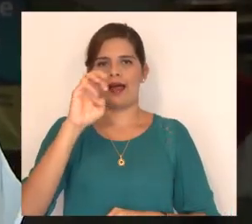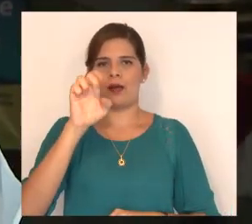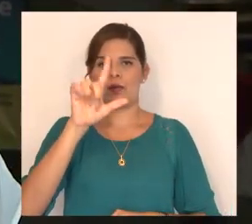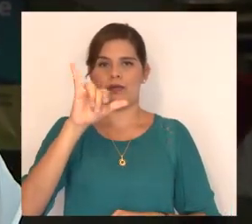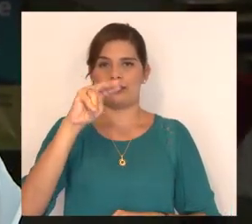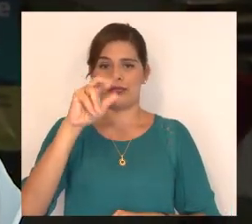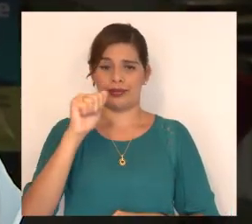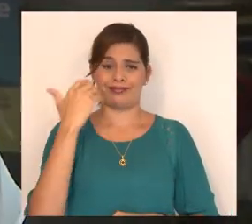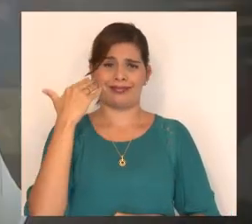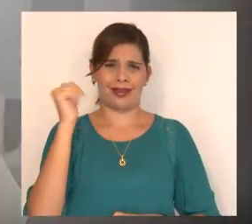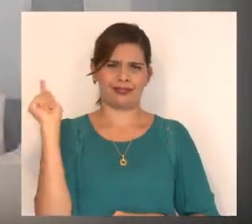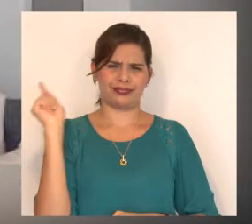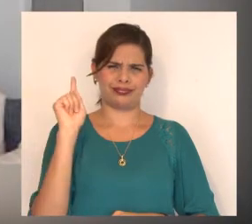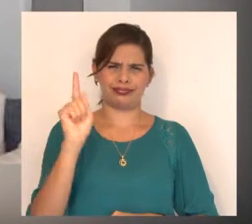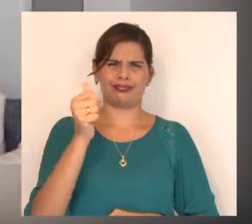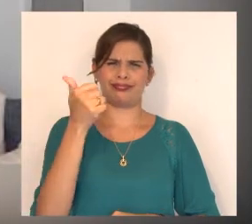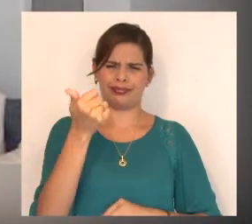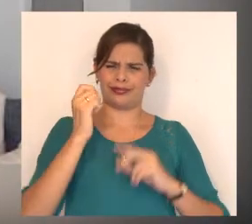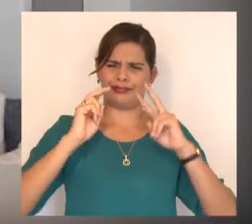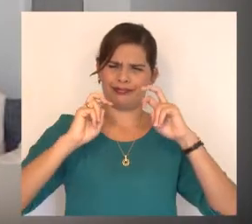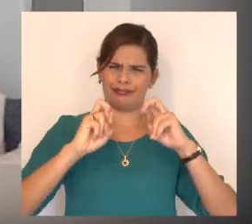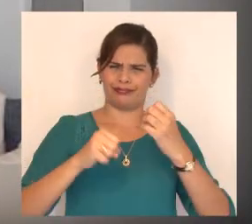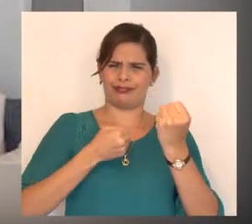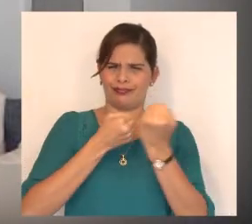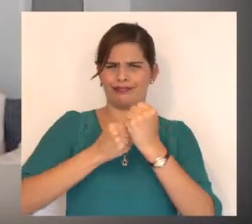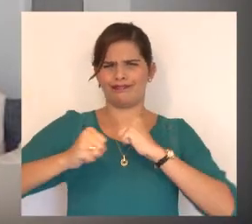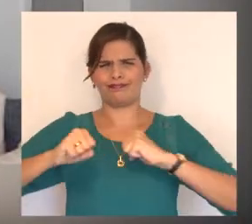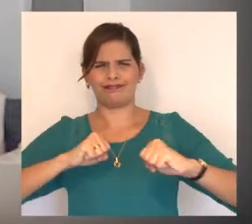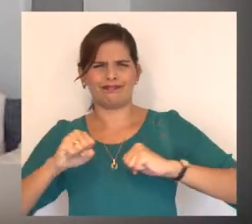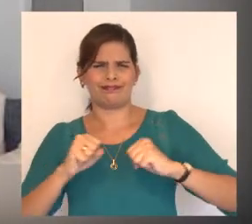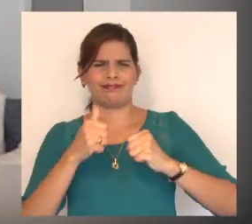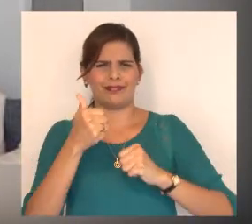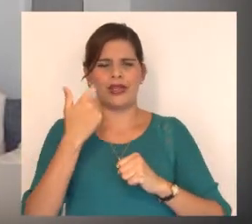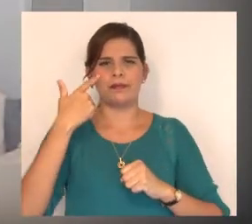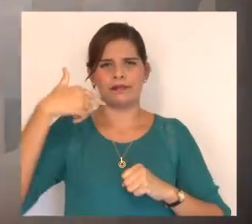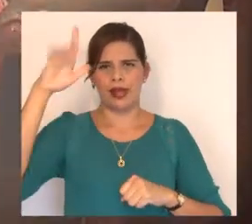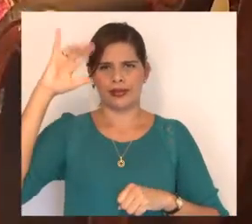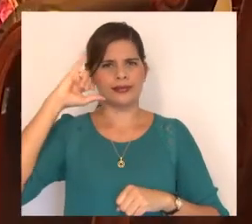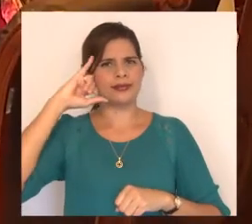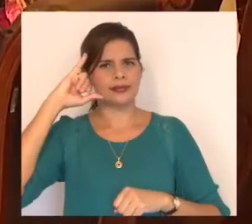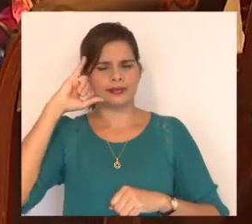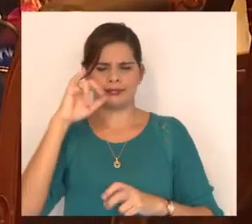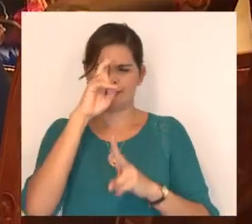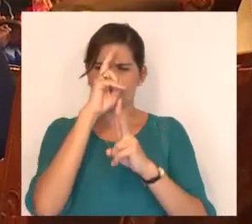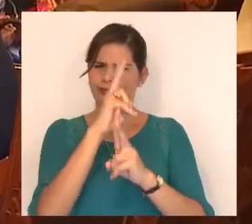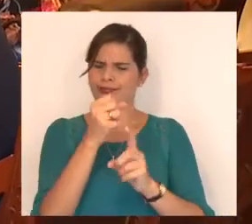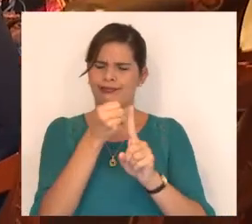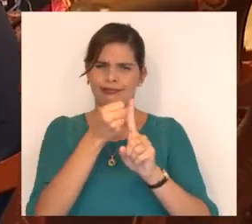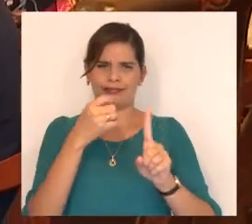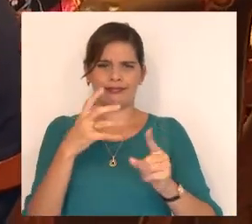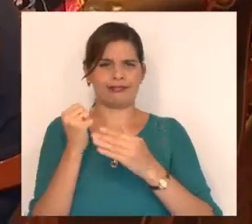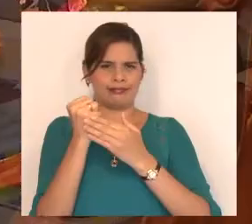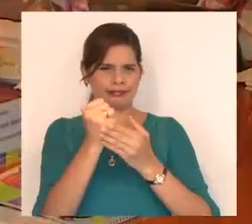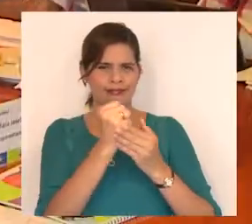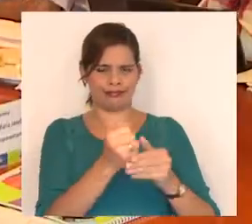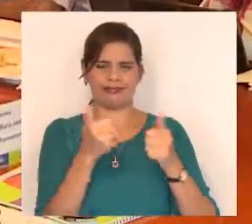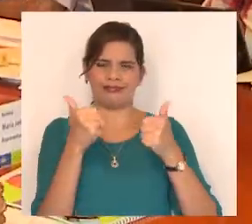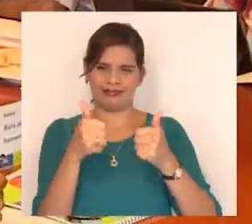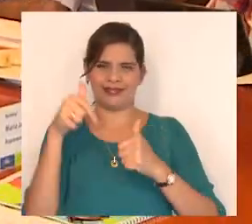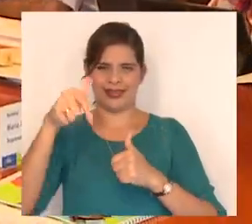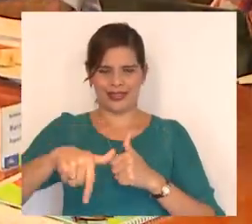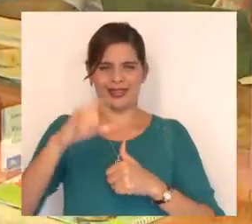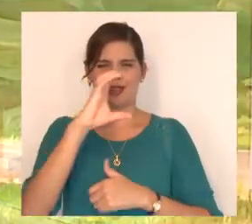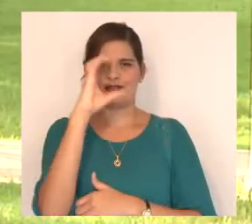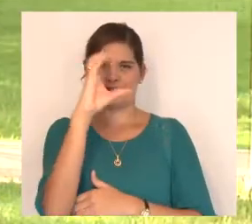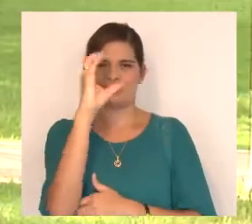su amplia trayectoria académica, su gran aporte a la investigación en el área de la psicología que han tenido un gran impacto en la región y en